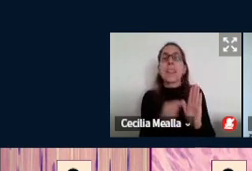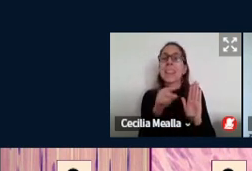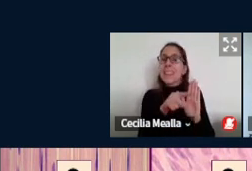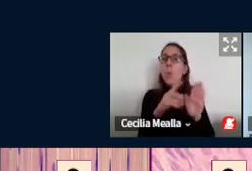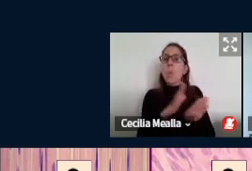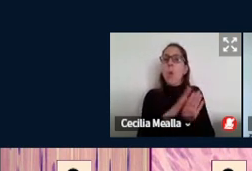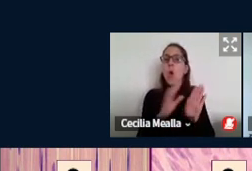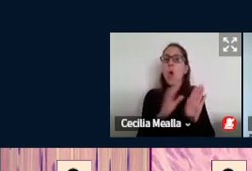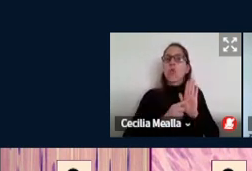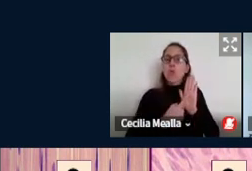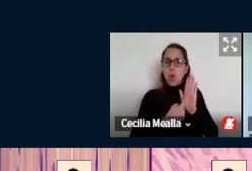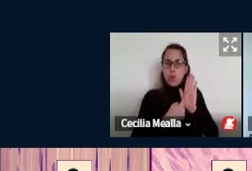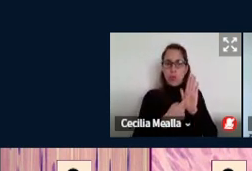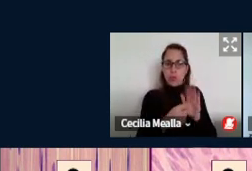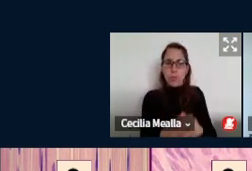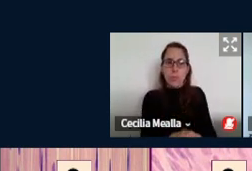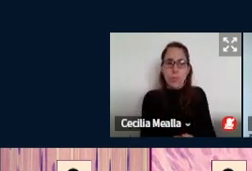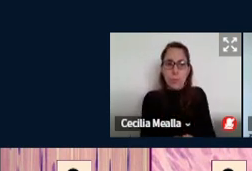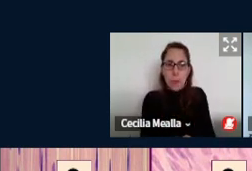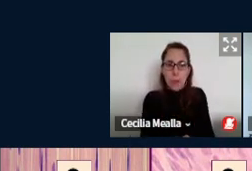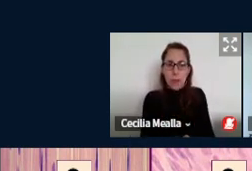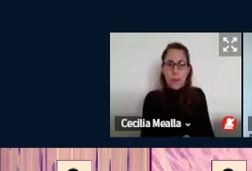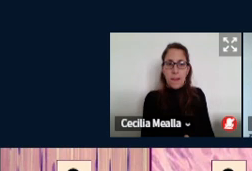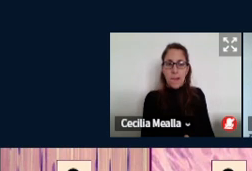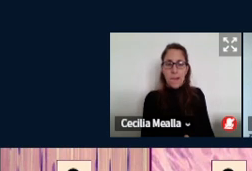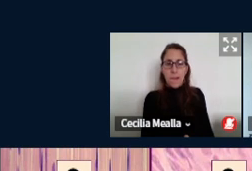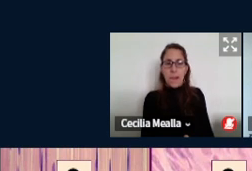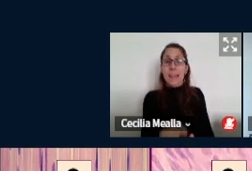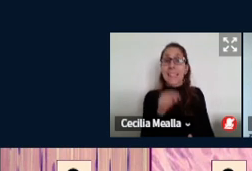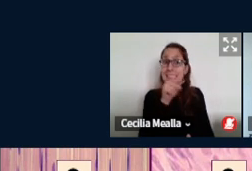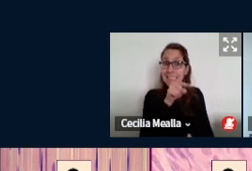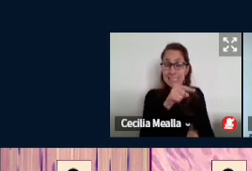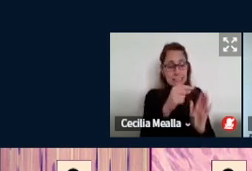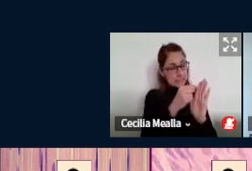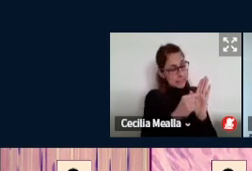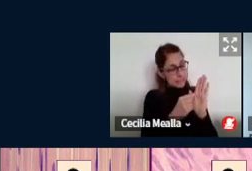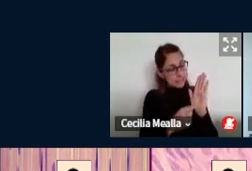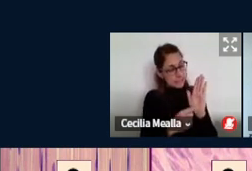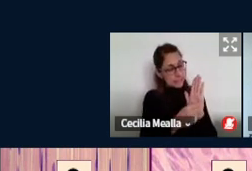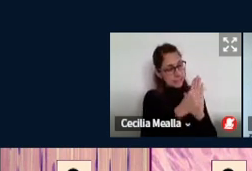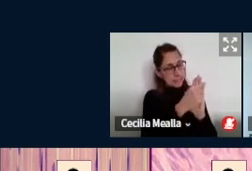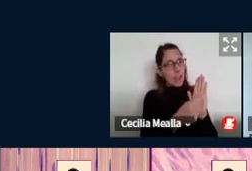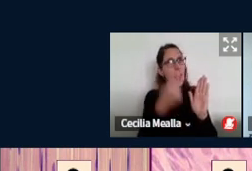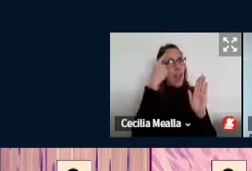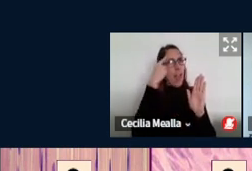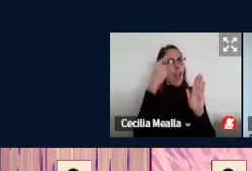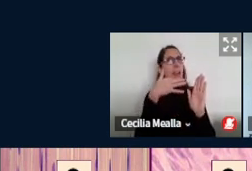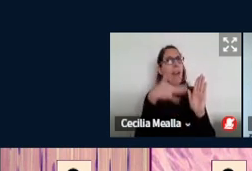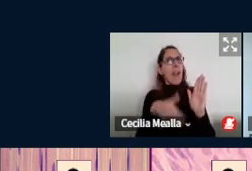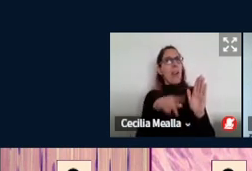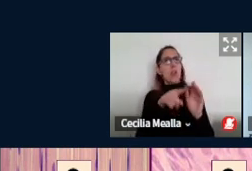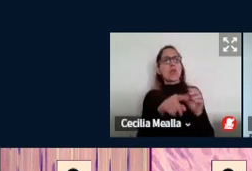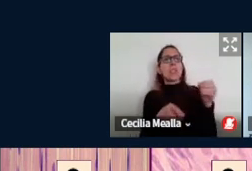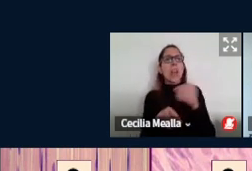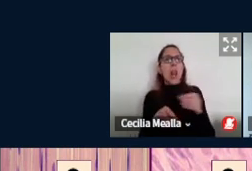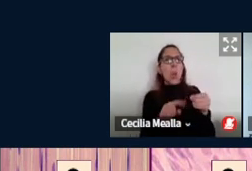son los núcleos, ¿sí? Eso nos daba un buen dato de la disposición de los núcleos de esa célula.